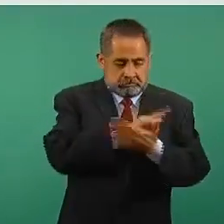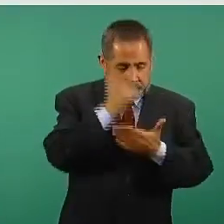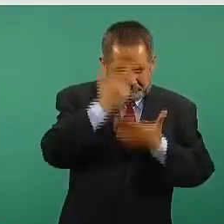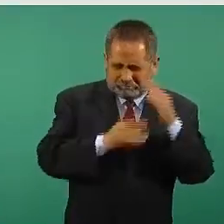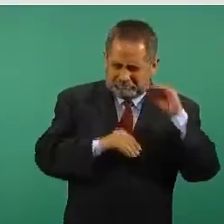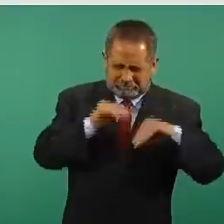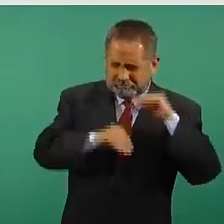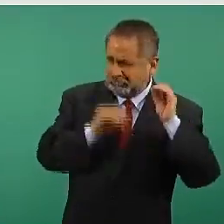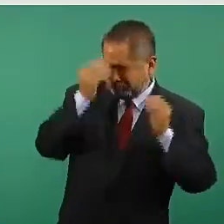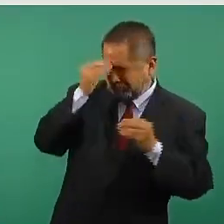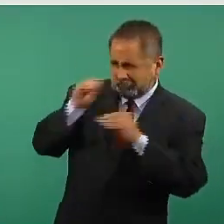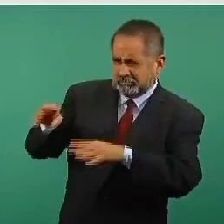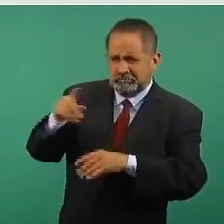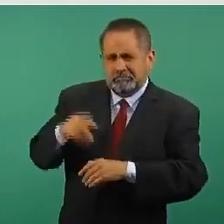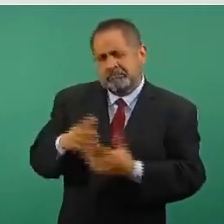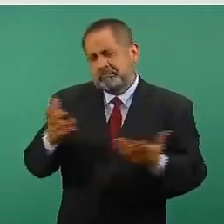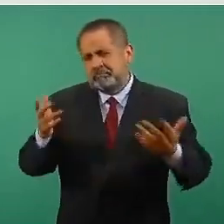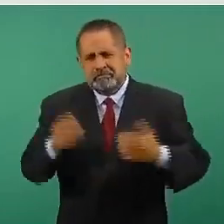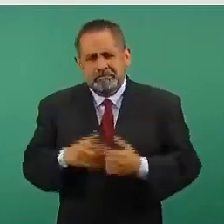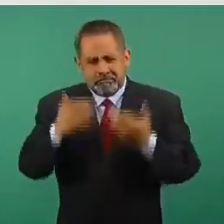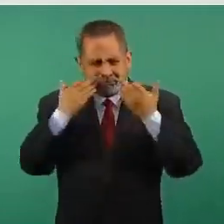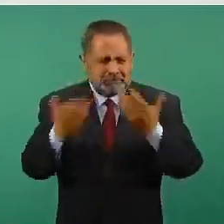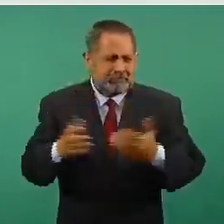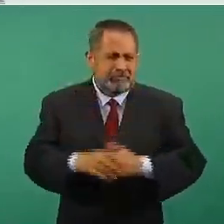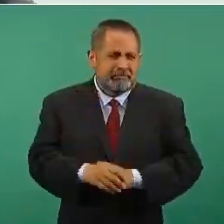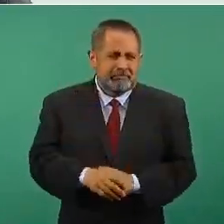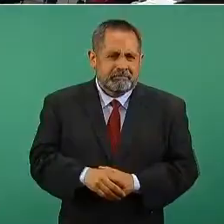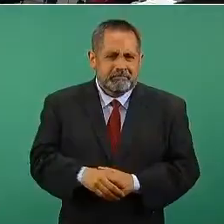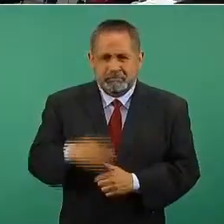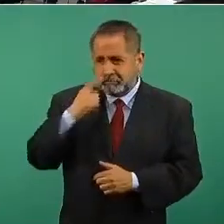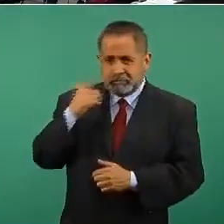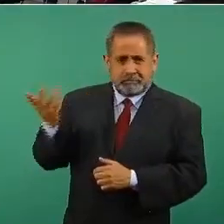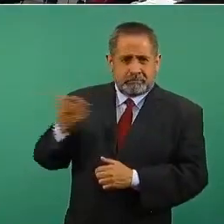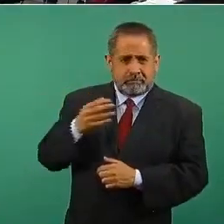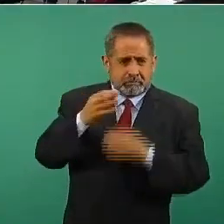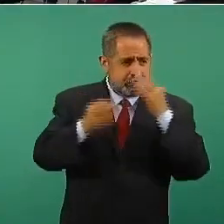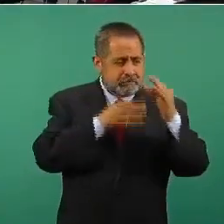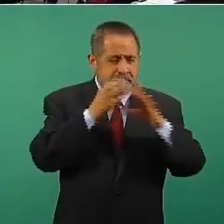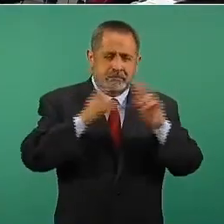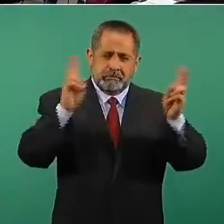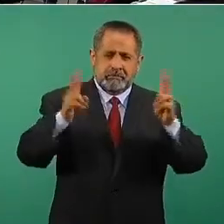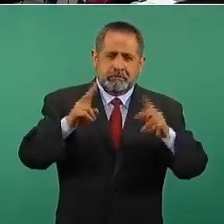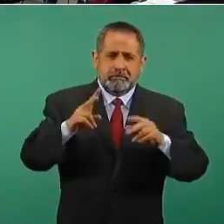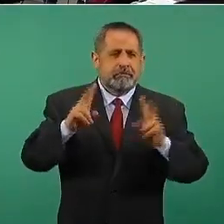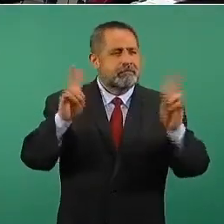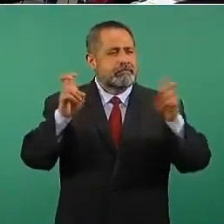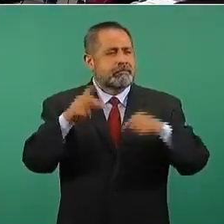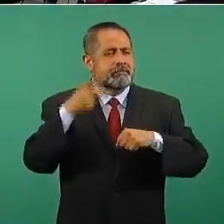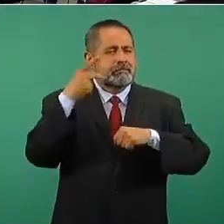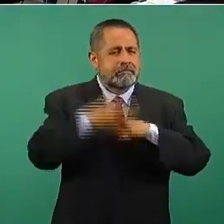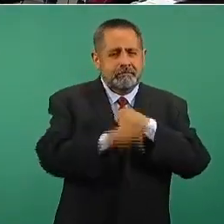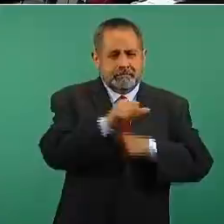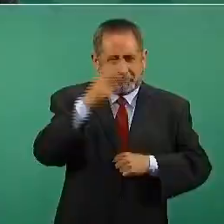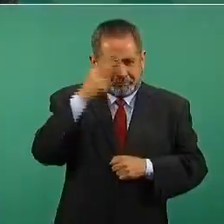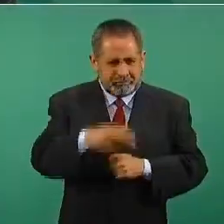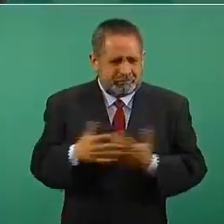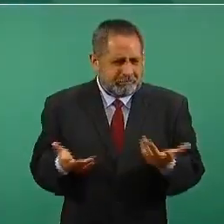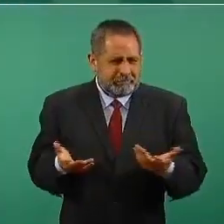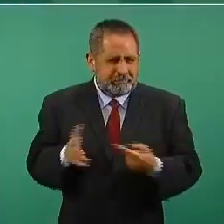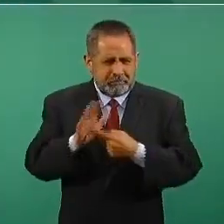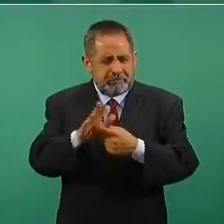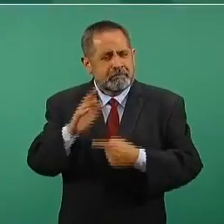Claro que sí. Pues no estamos viendo lo de la campaña de Peligro para México. Ya